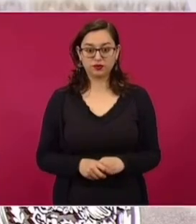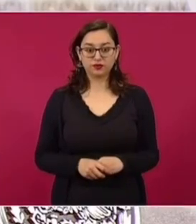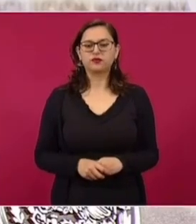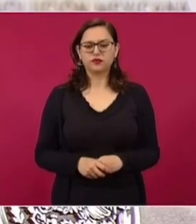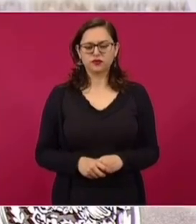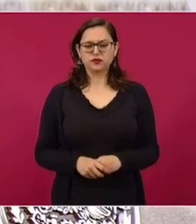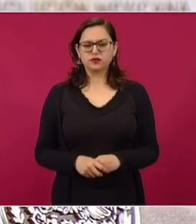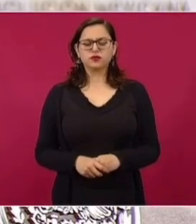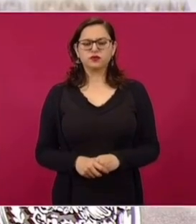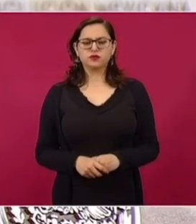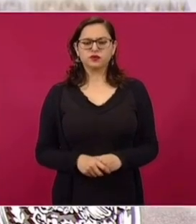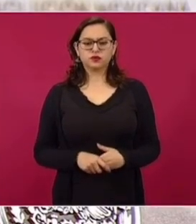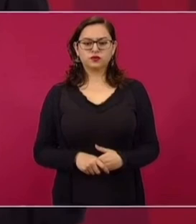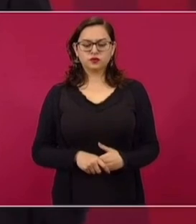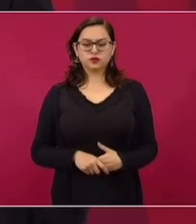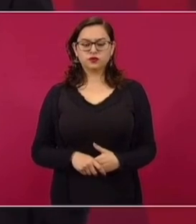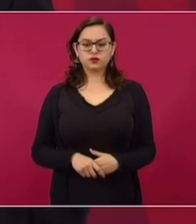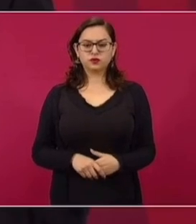afectados, en este caso